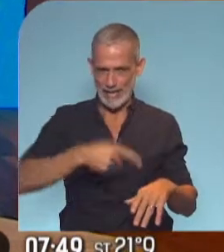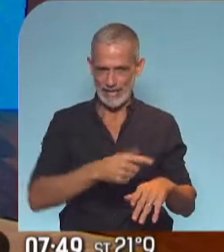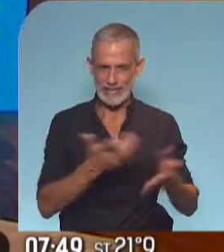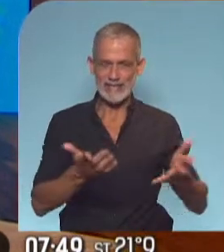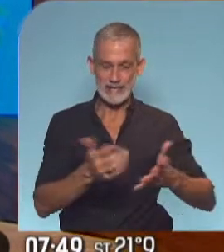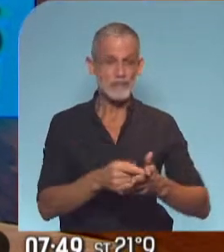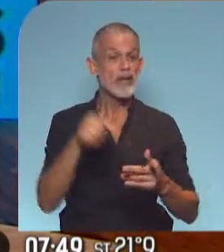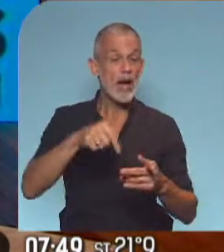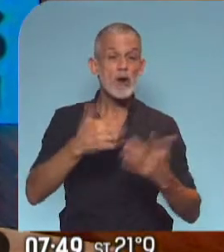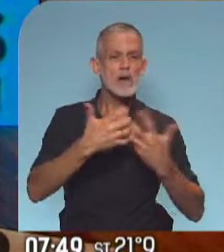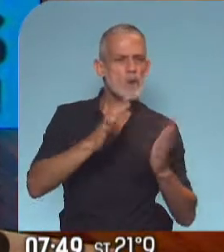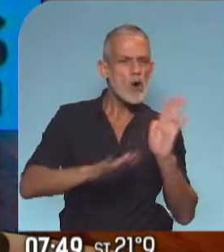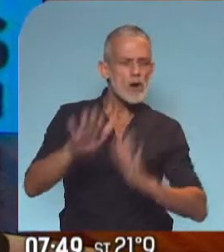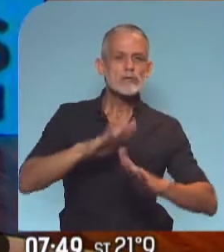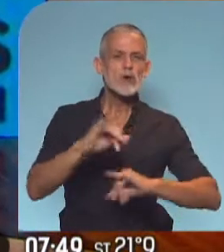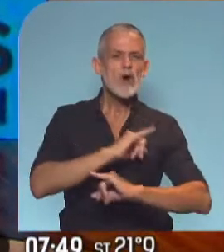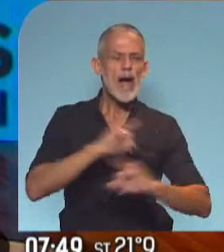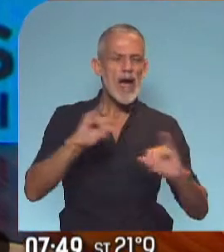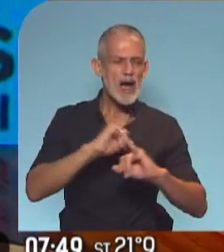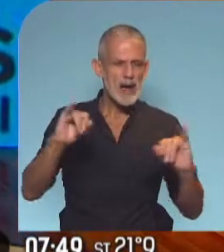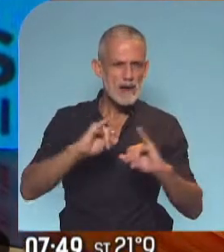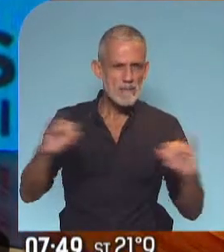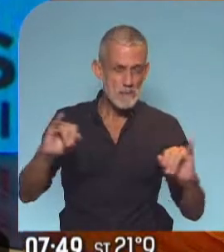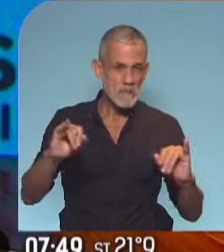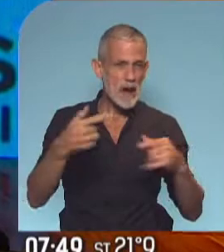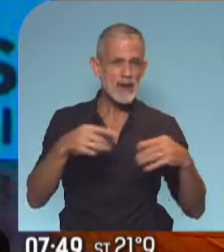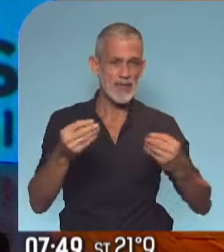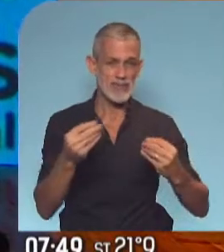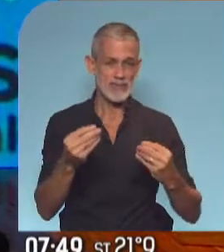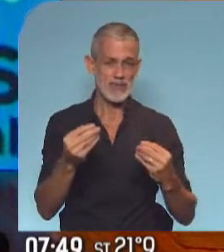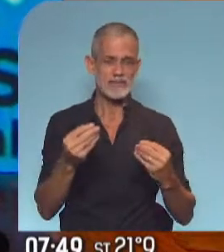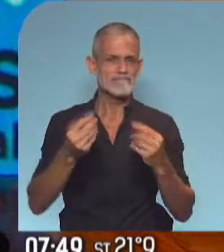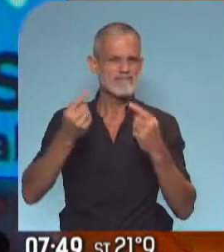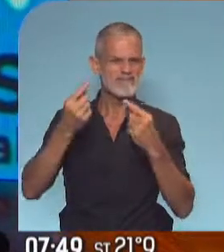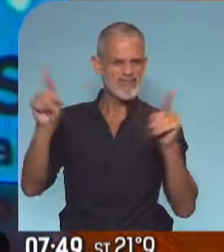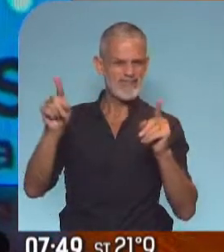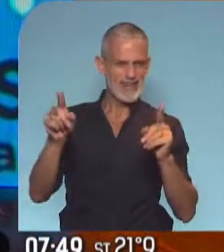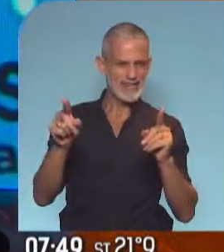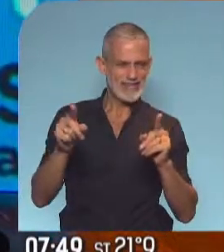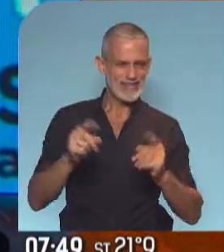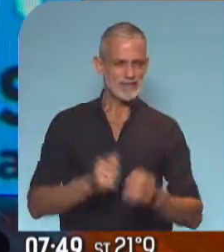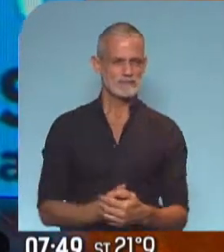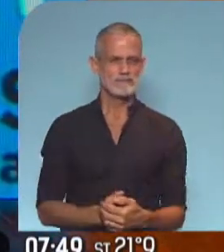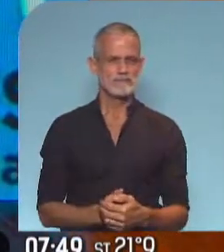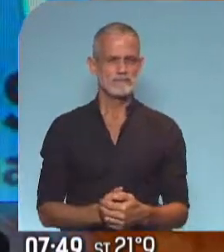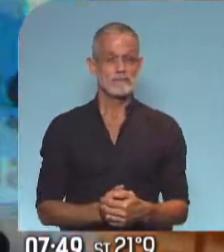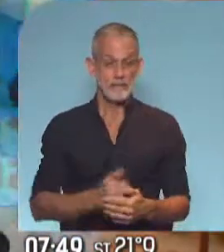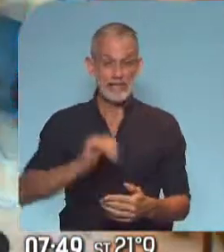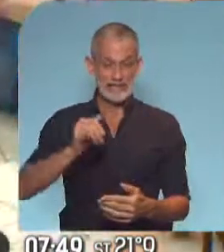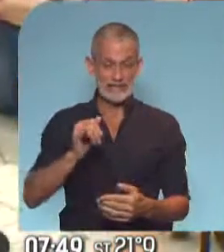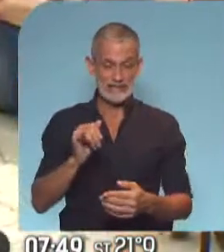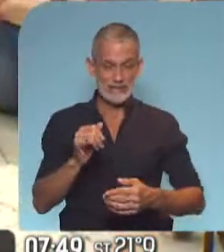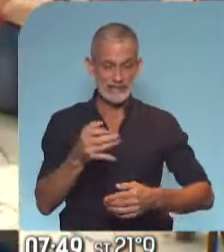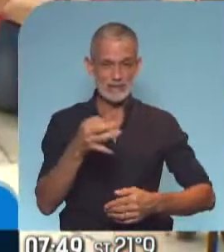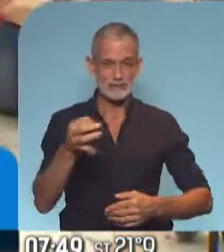Se está organizando una campaña que es realmente muy distinta a todas, Andrea. Y como decías,